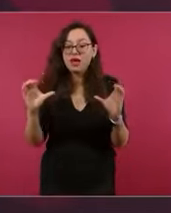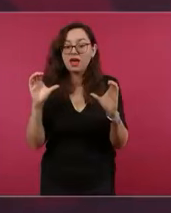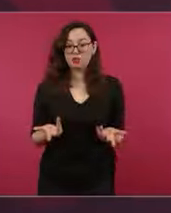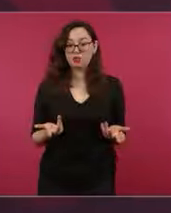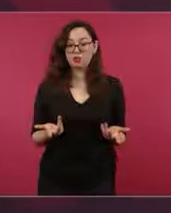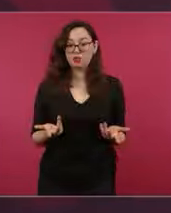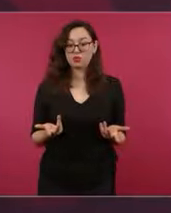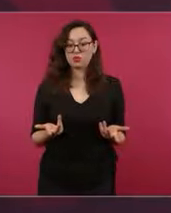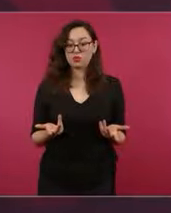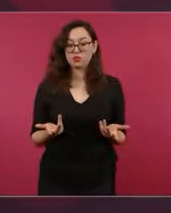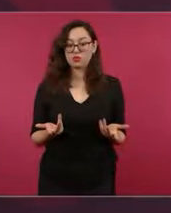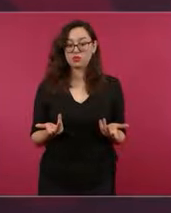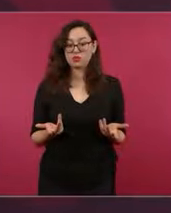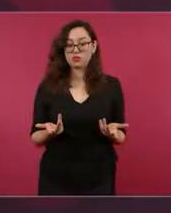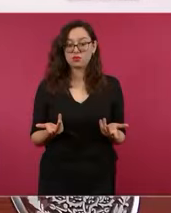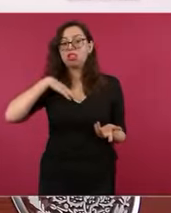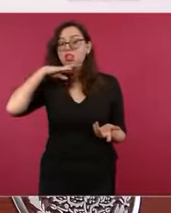están